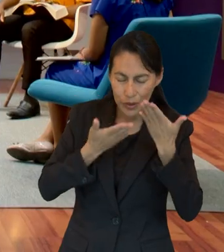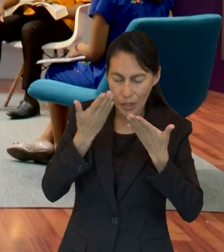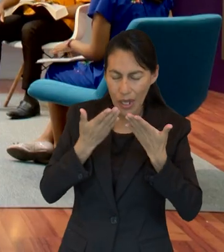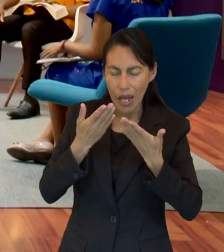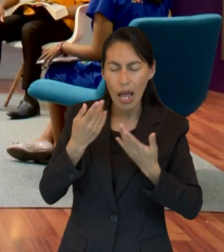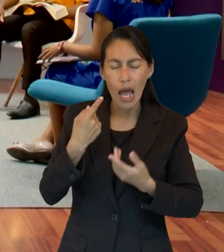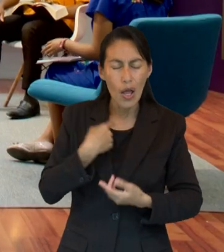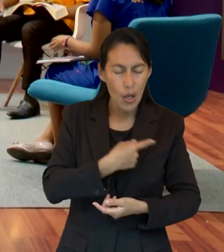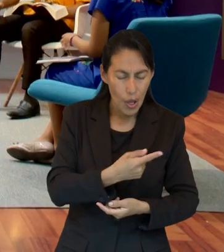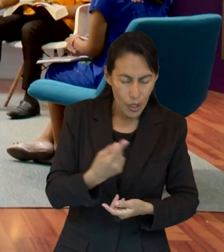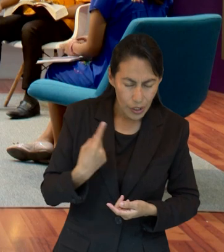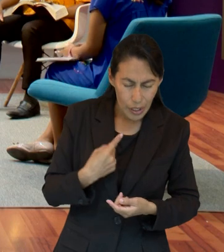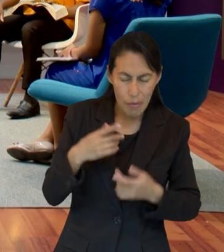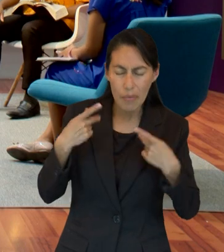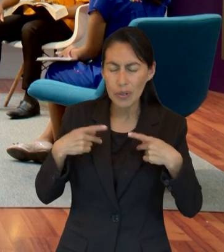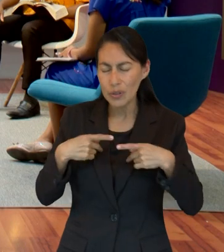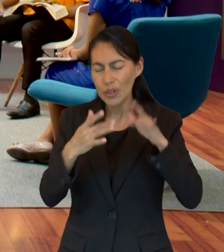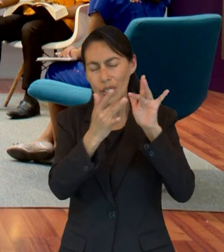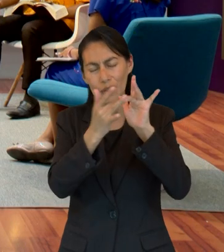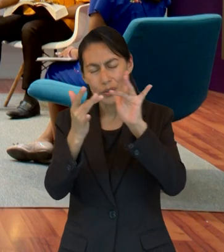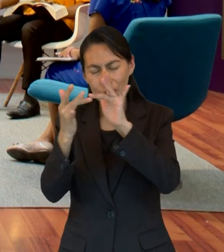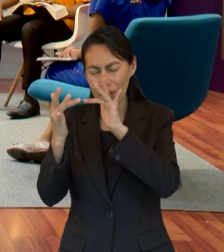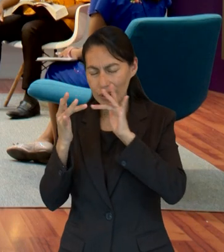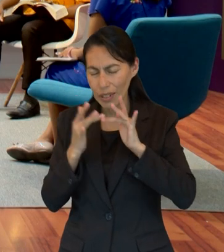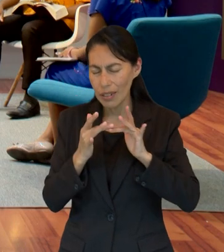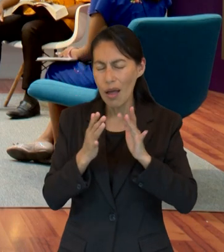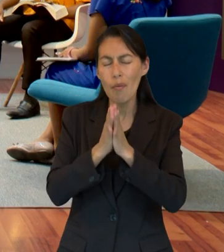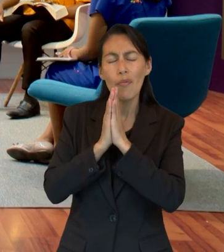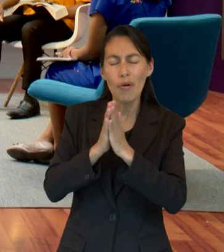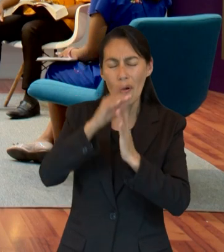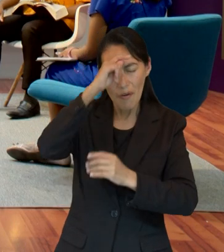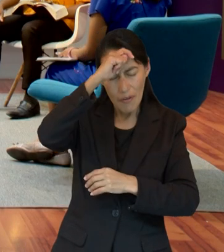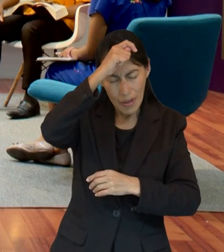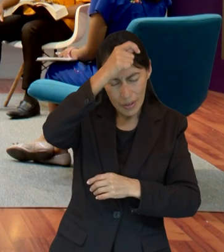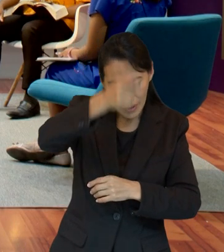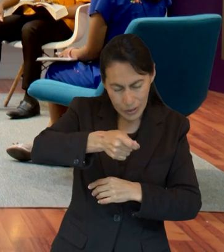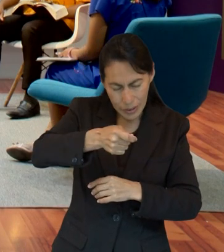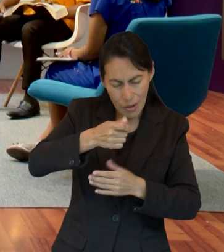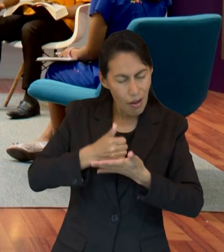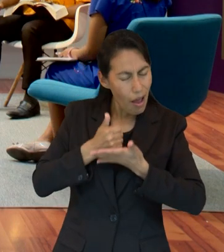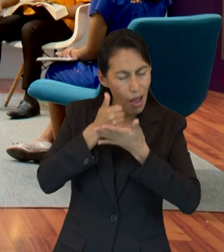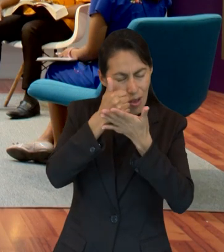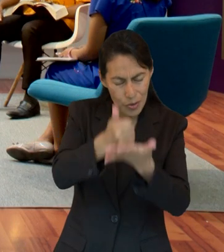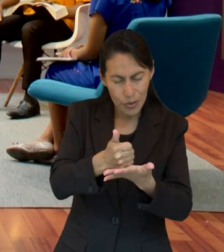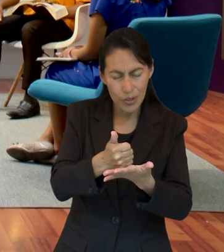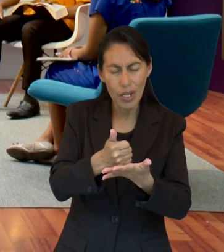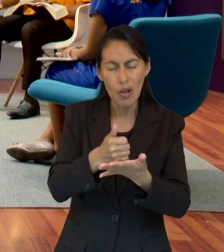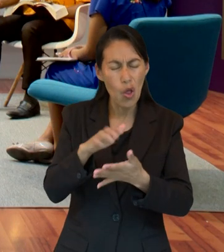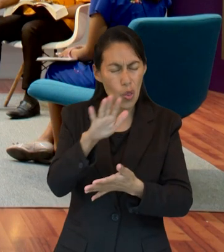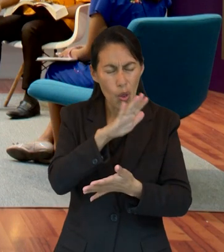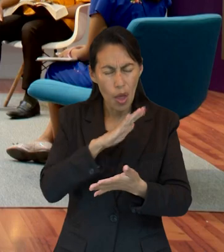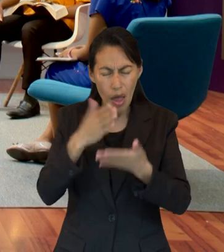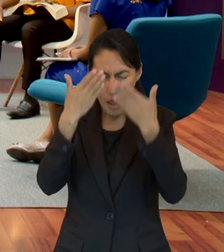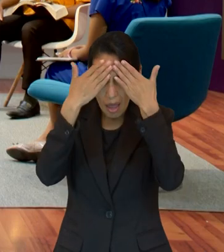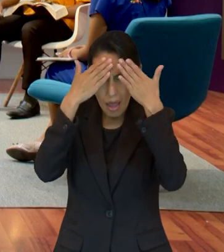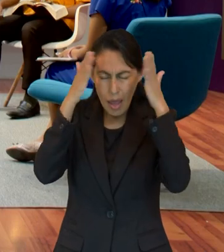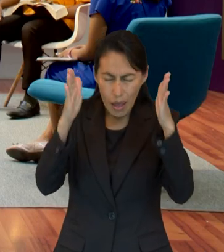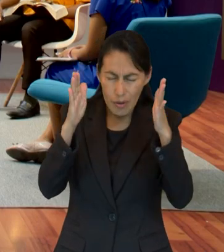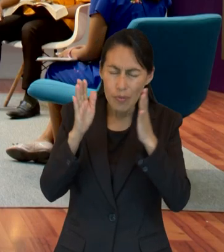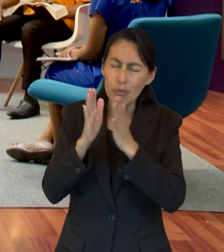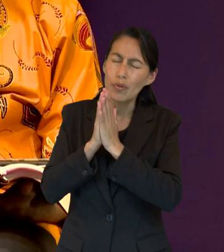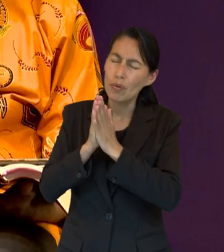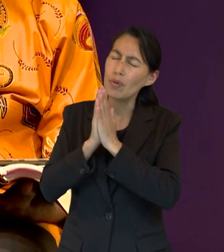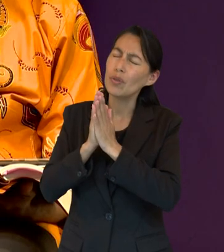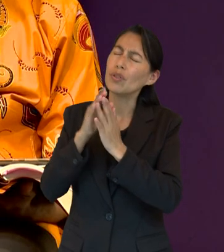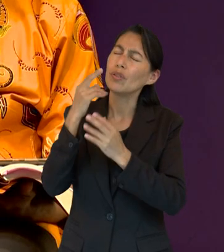tu palabra. Nosotros que estamos aquí, las personas que nos están acompañando, que tú puedas bendecir a todos y a este estudio que podamos